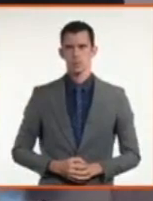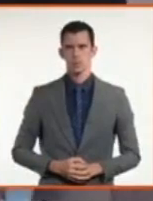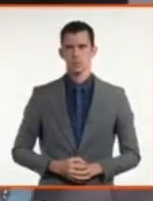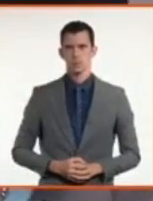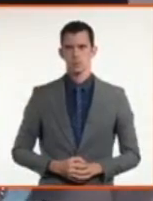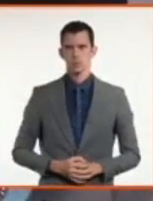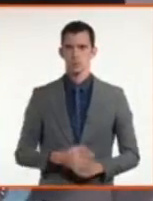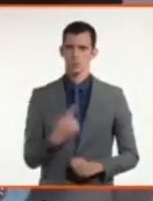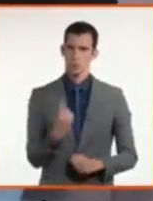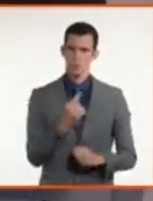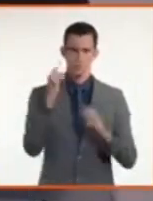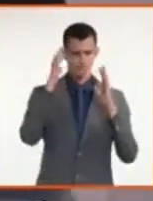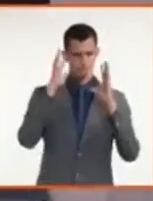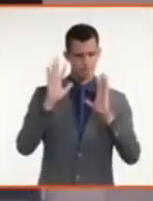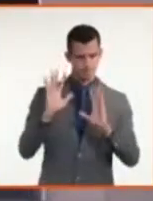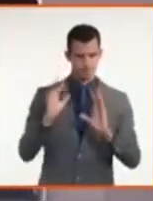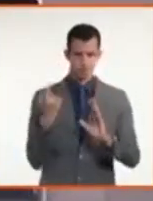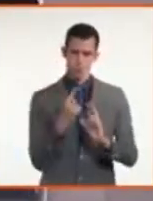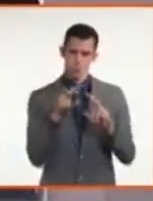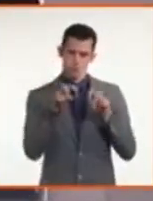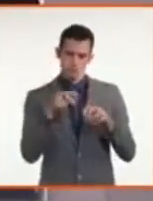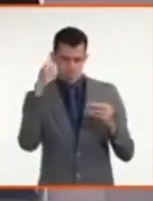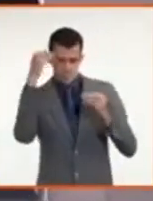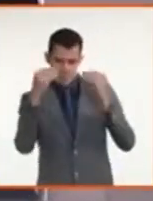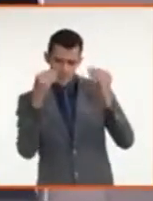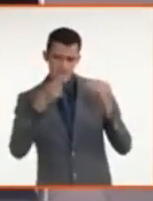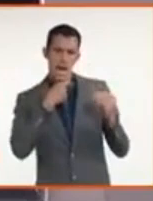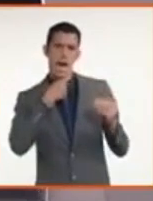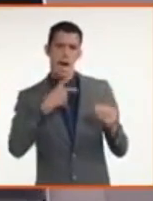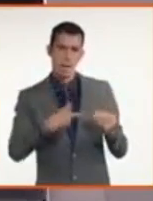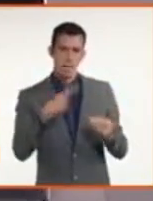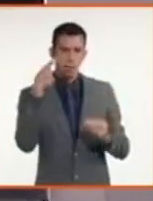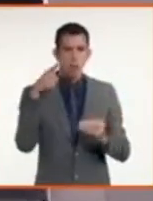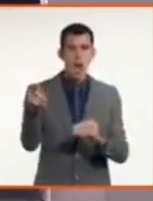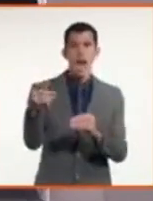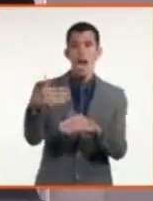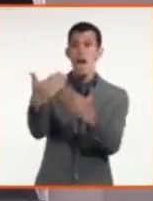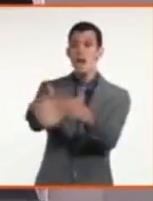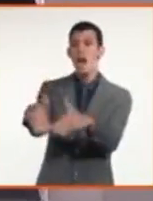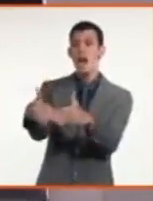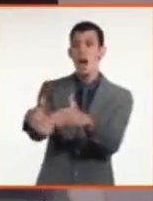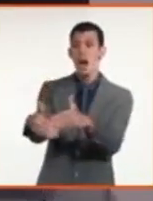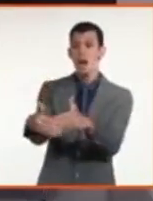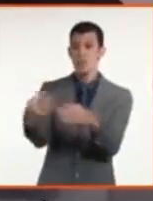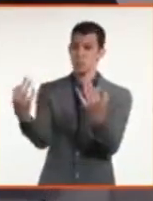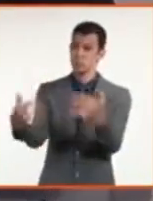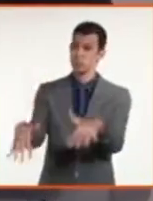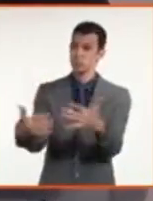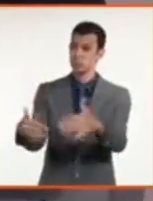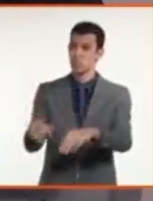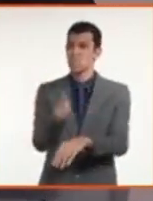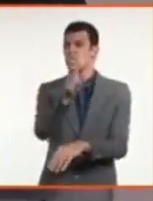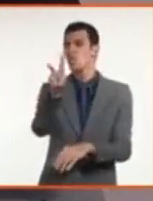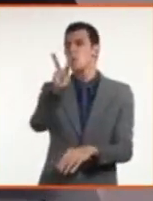cambio muy inferior al tipo cambio el mercado informal no iba a ser debemos generar esos incentivos para poder captar esas divisas